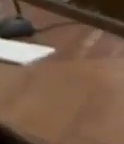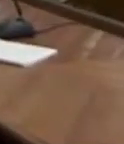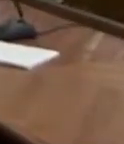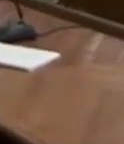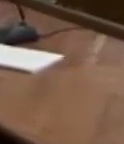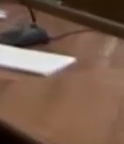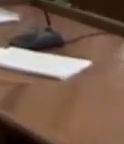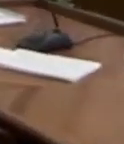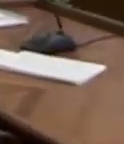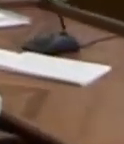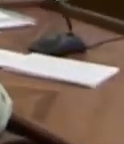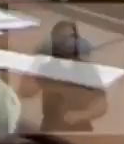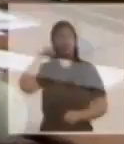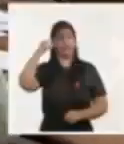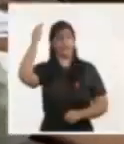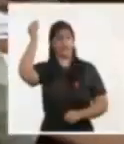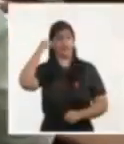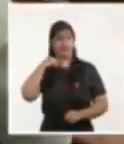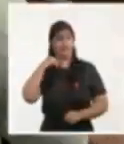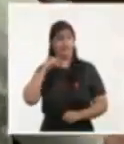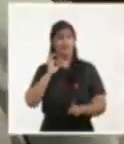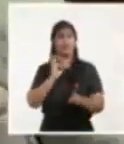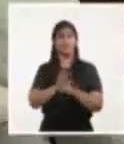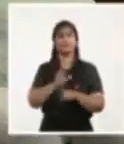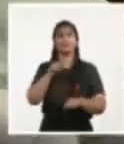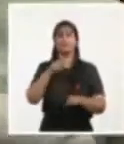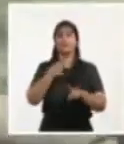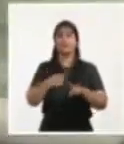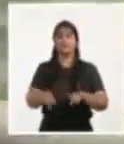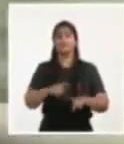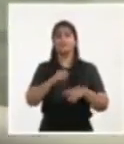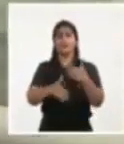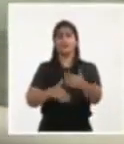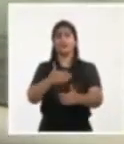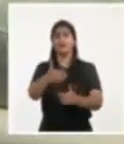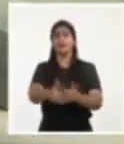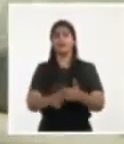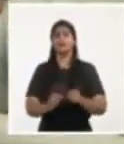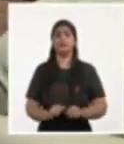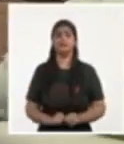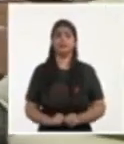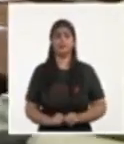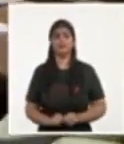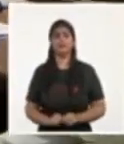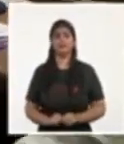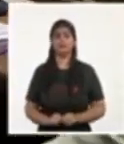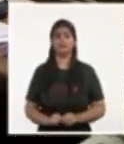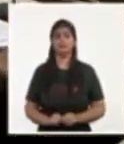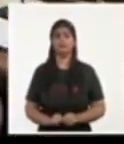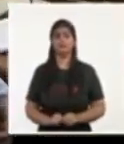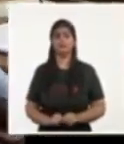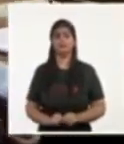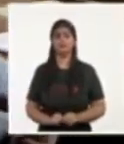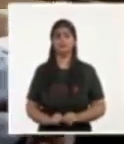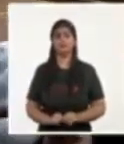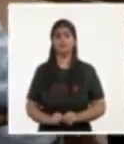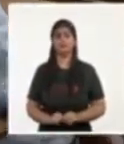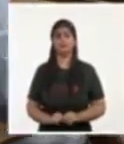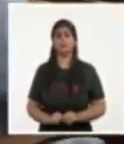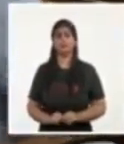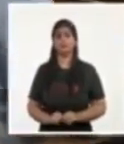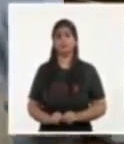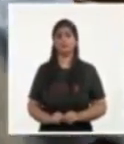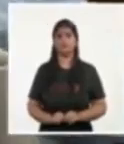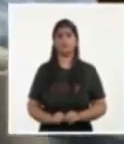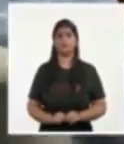Sabemos ahora también que empieza a existir otro efecto, que es que hay más prevalencia de la enfermedad, o sea, ya no todas las personas se